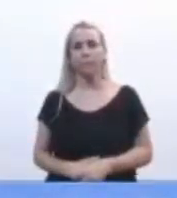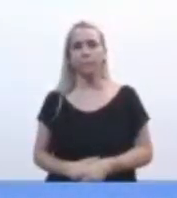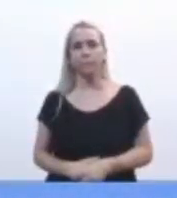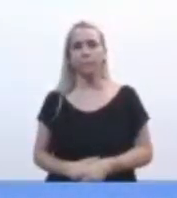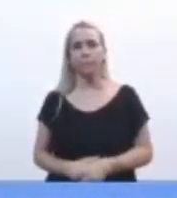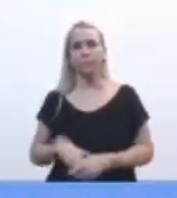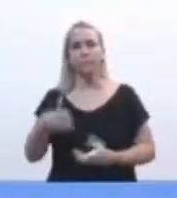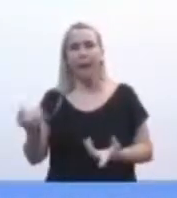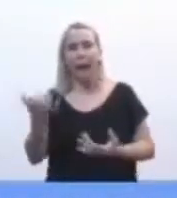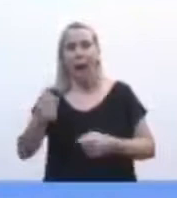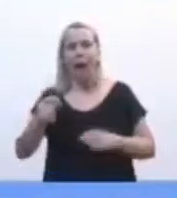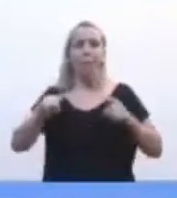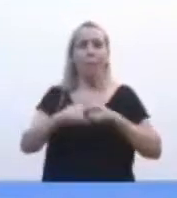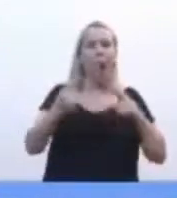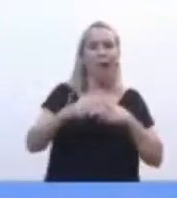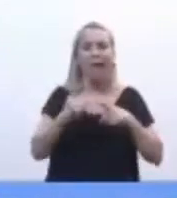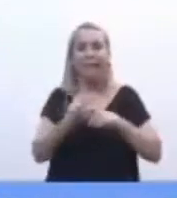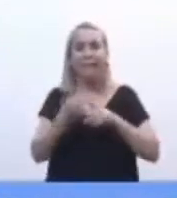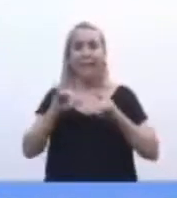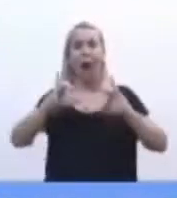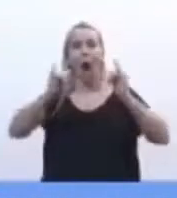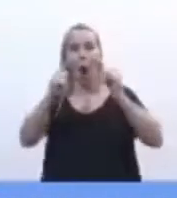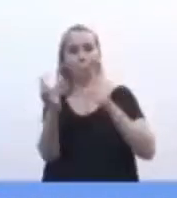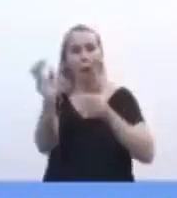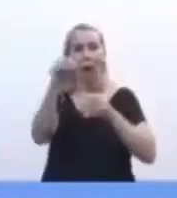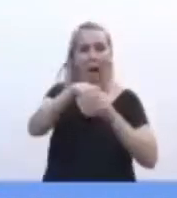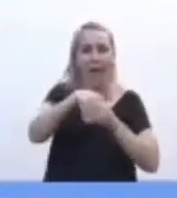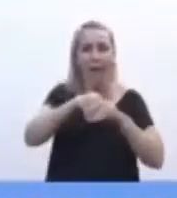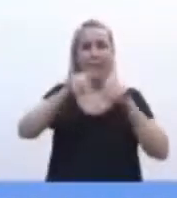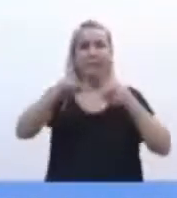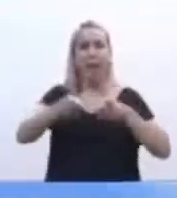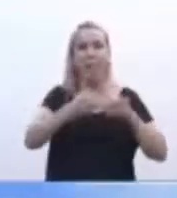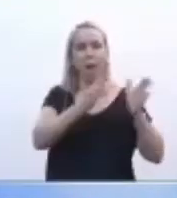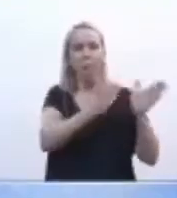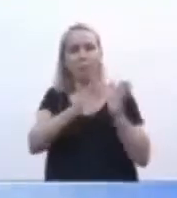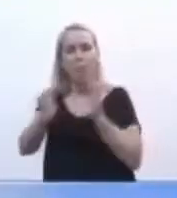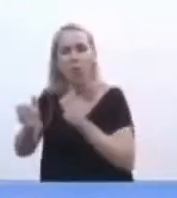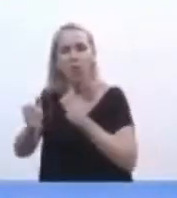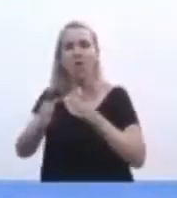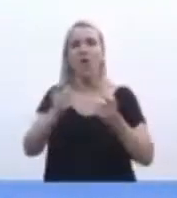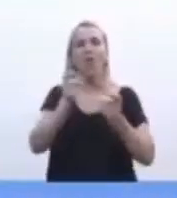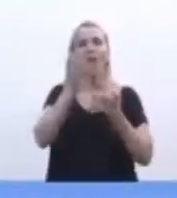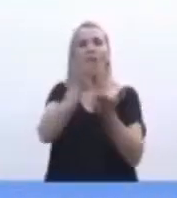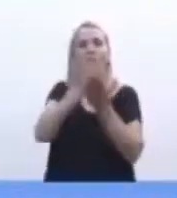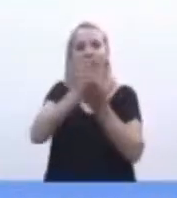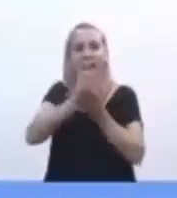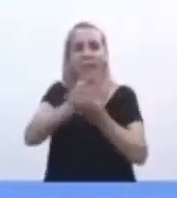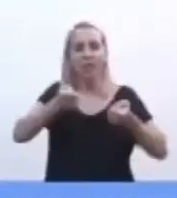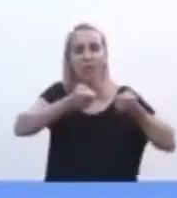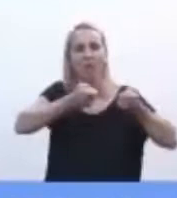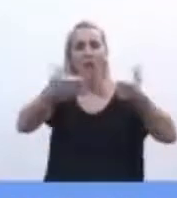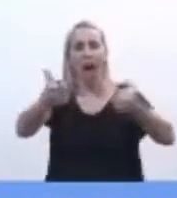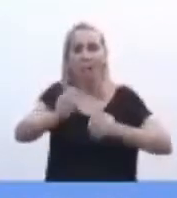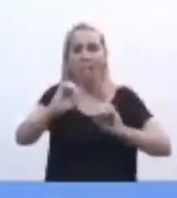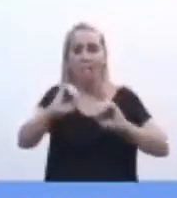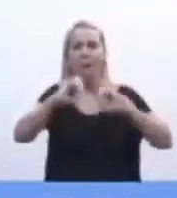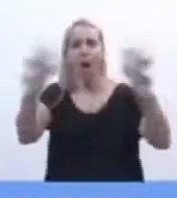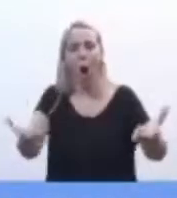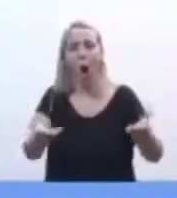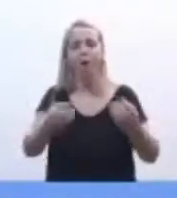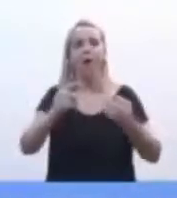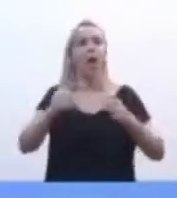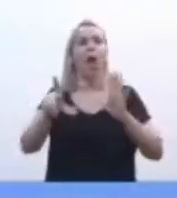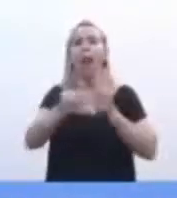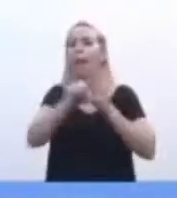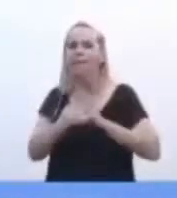de politización de las juventudes y de un proceso de ampliación de derechos con leyes fundamentales para